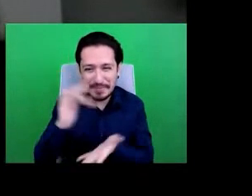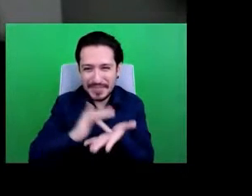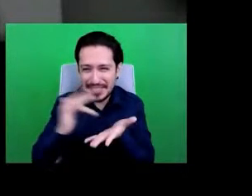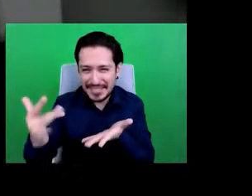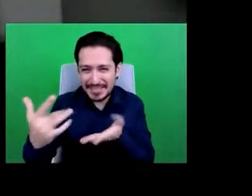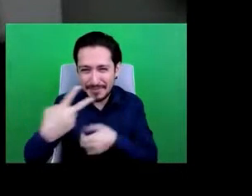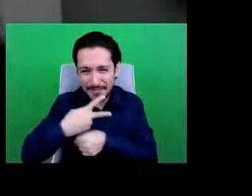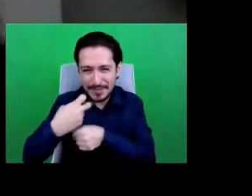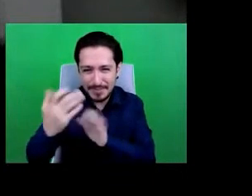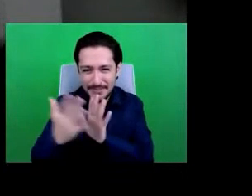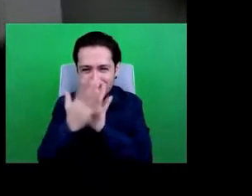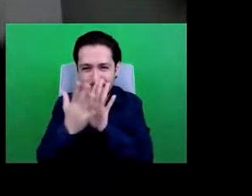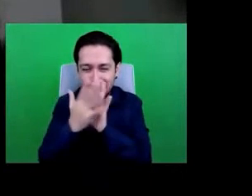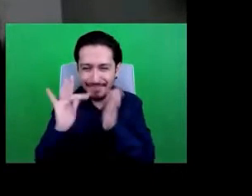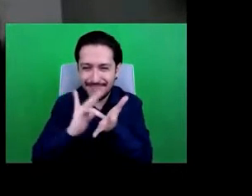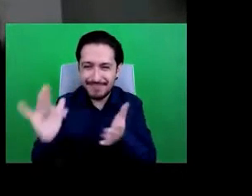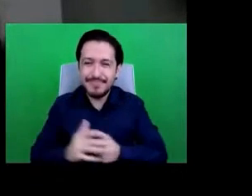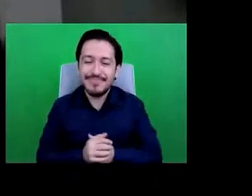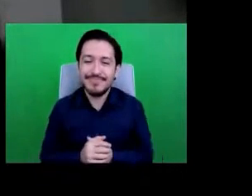Gracias.